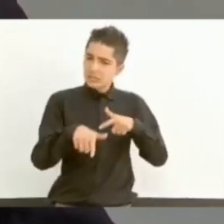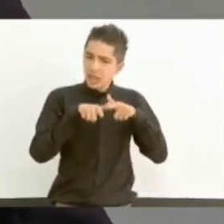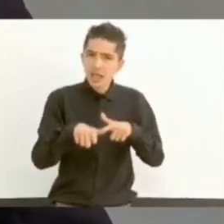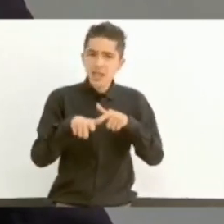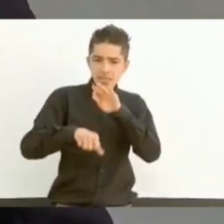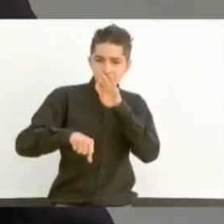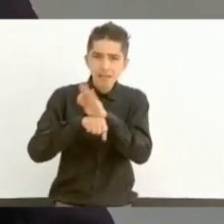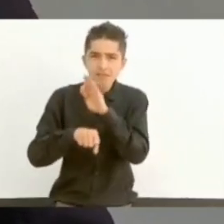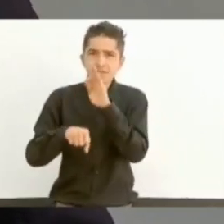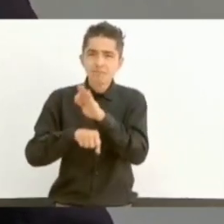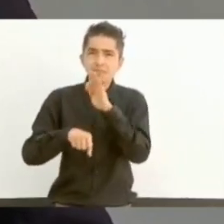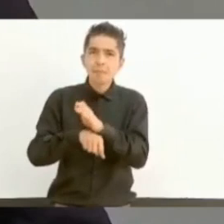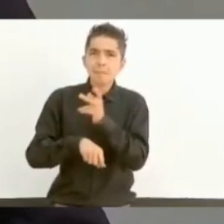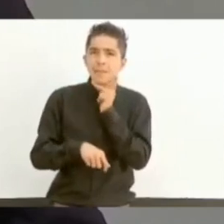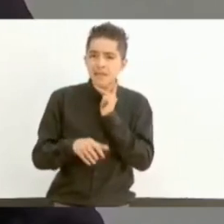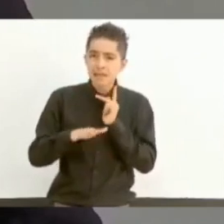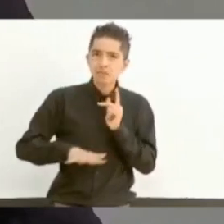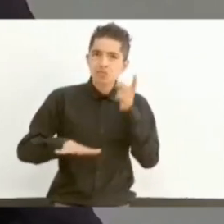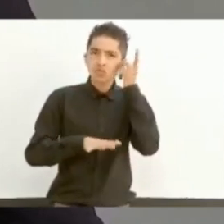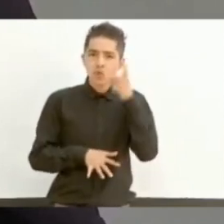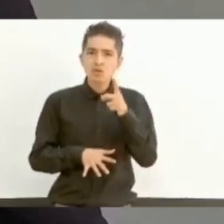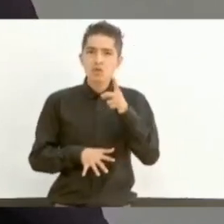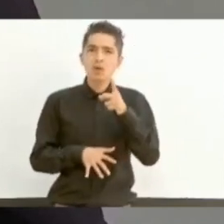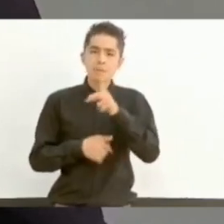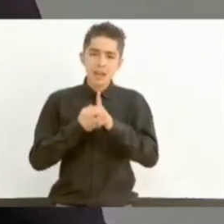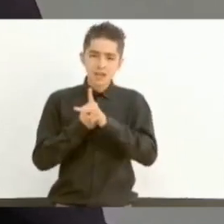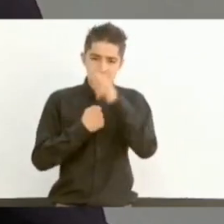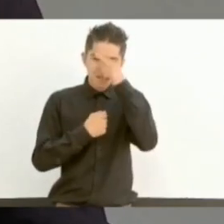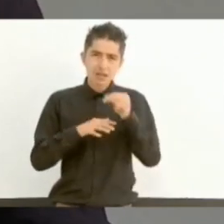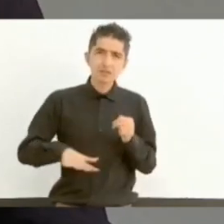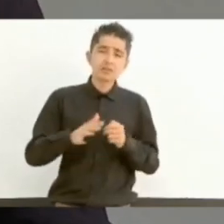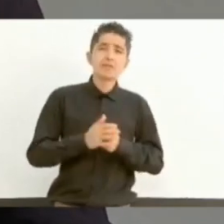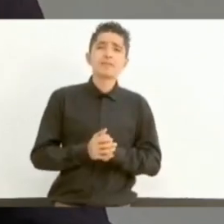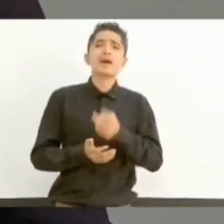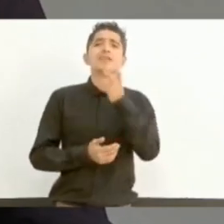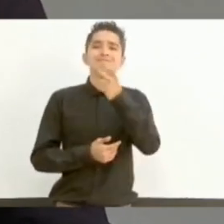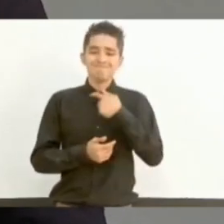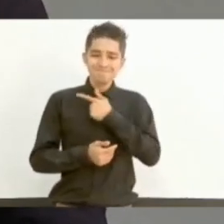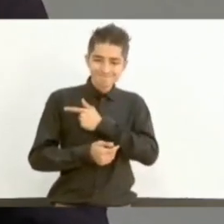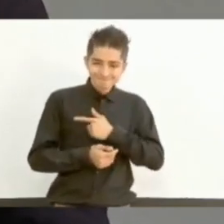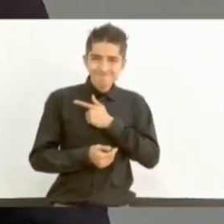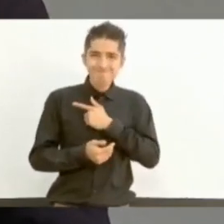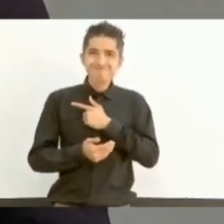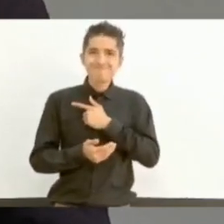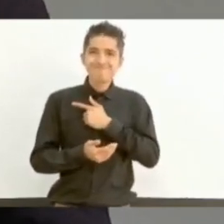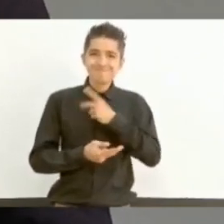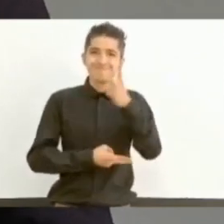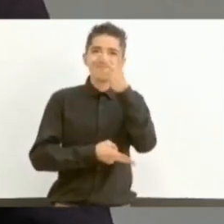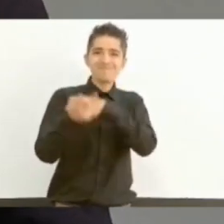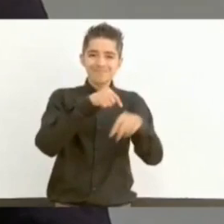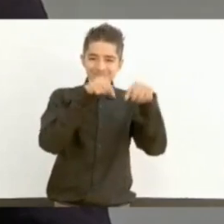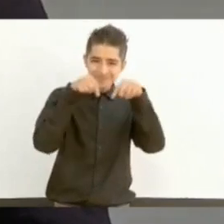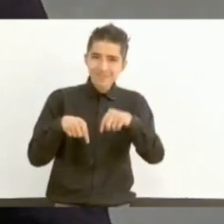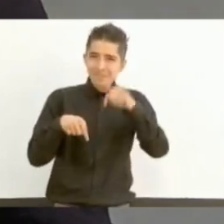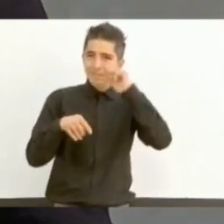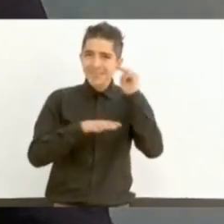defendiendo. Por eso me da mucho gusto estar aquí en